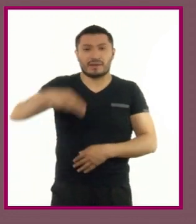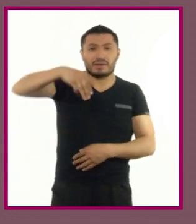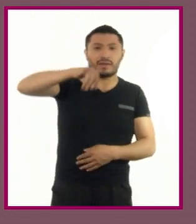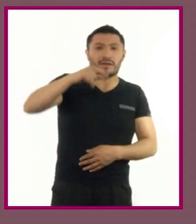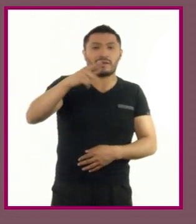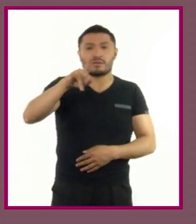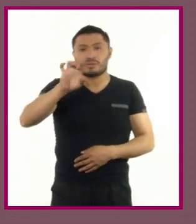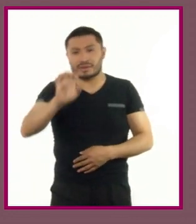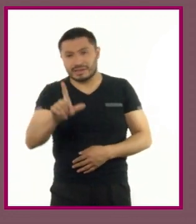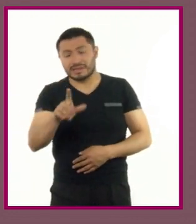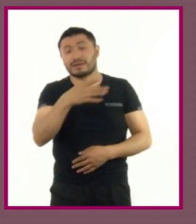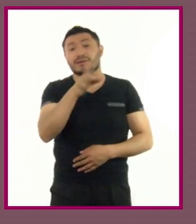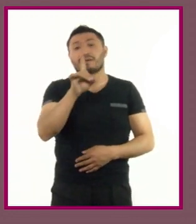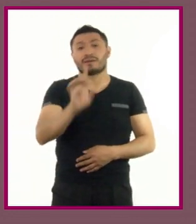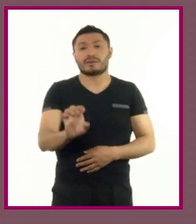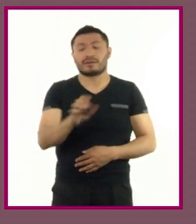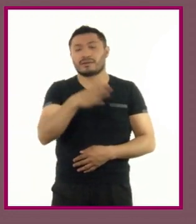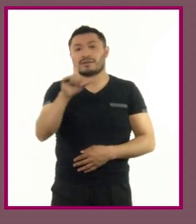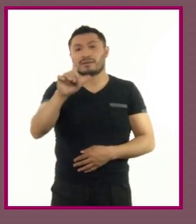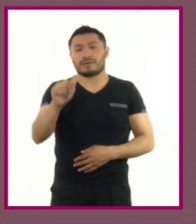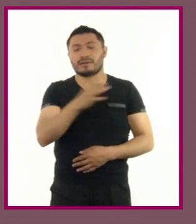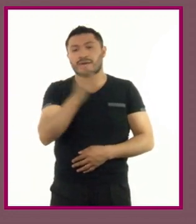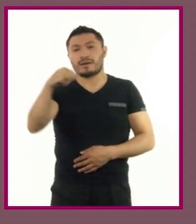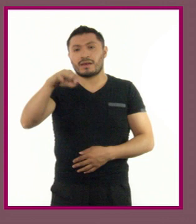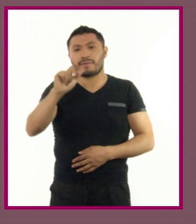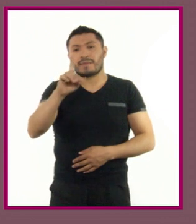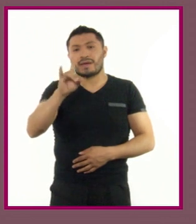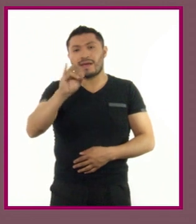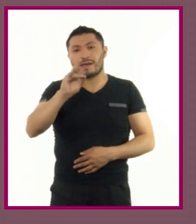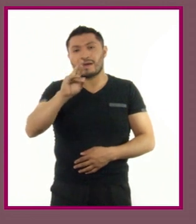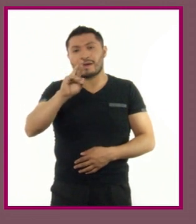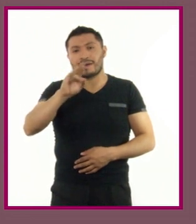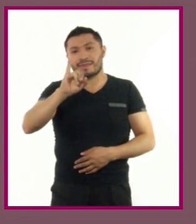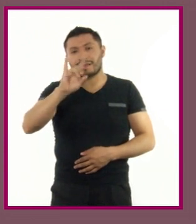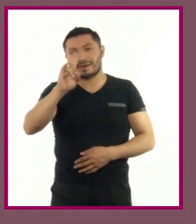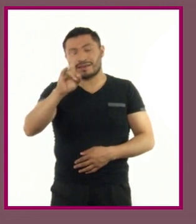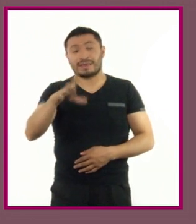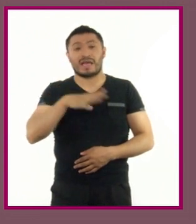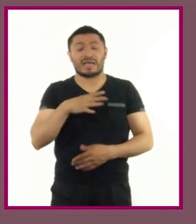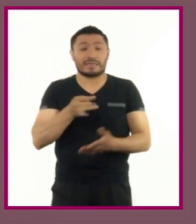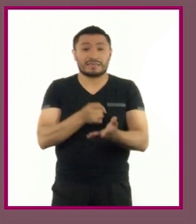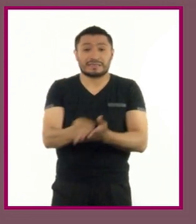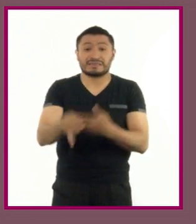Madrid, se enfrenta a una decisión clave: